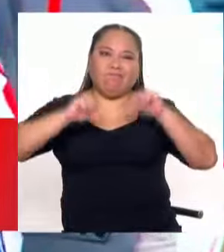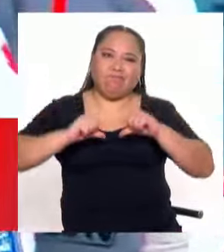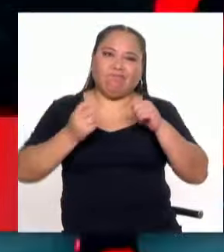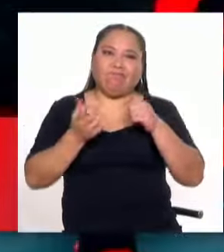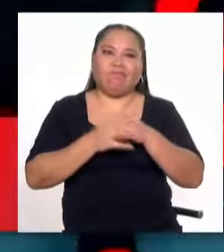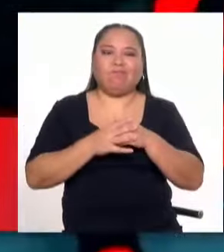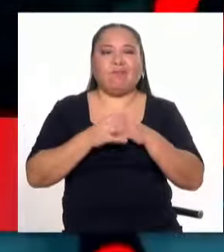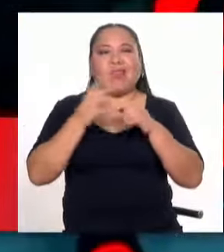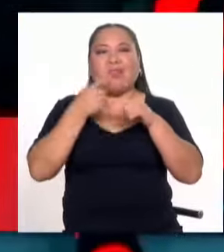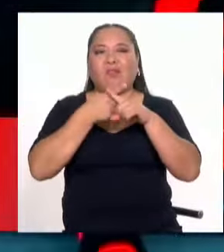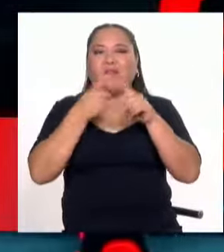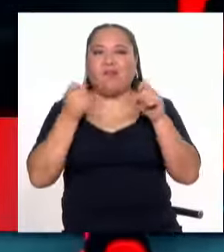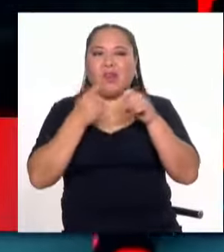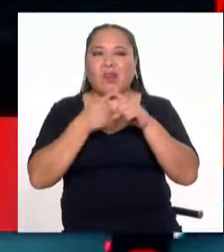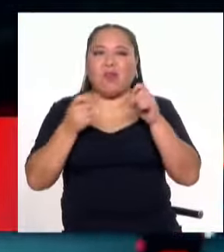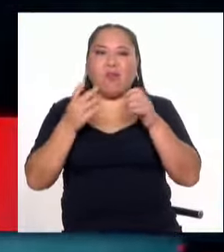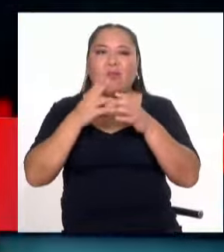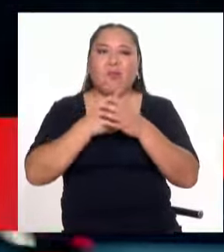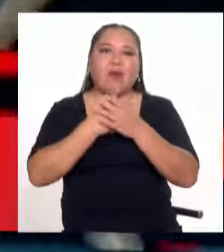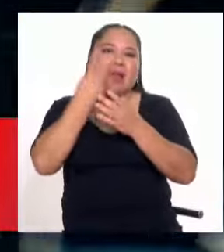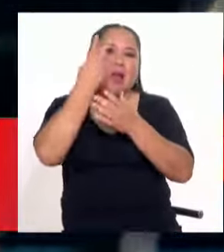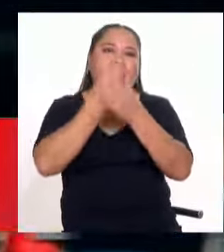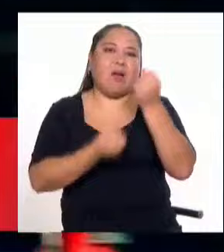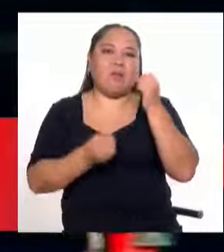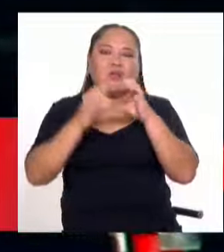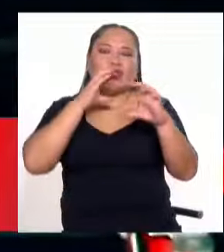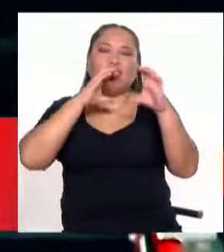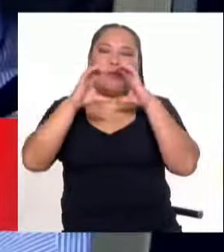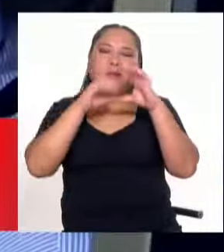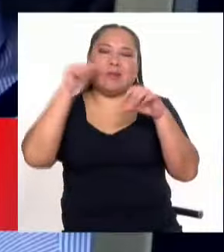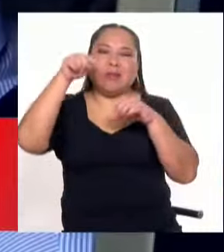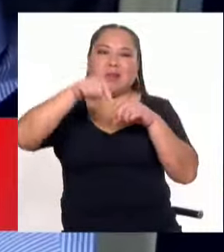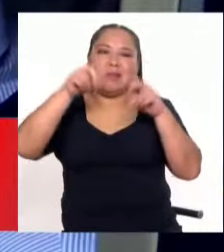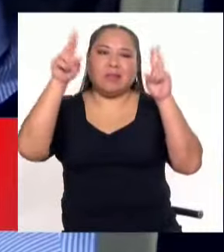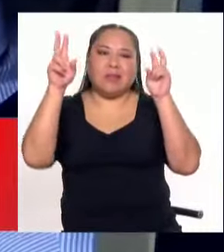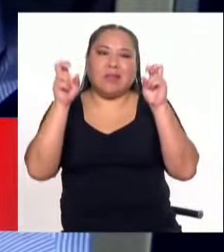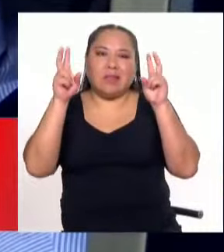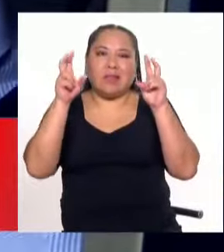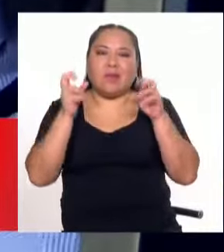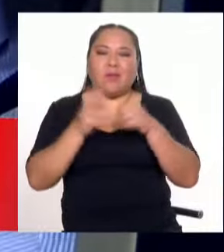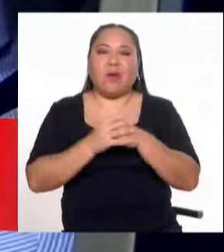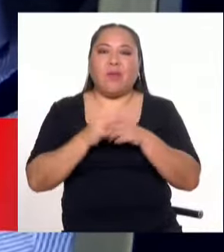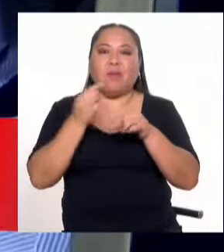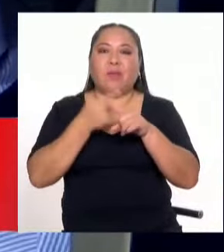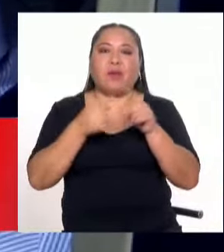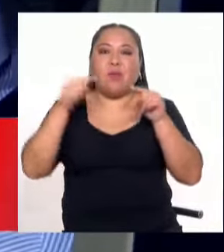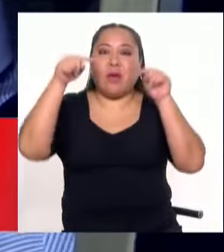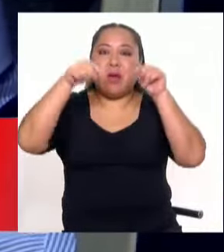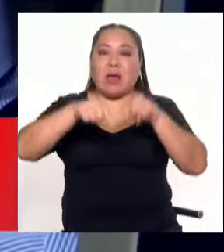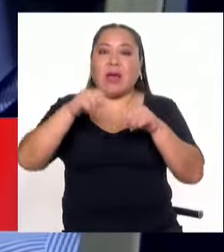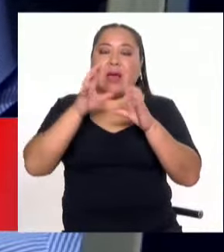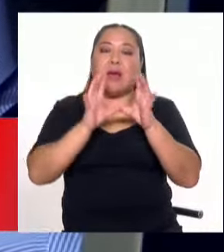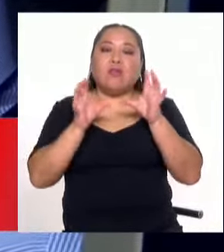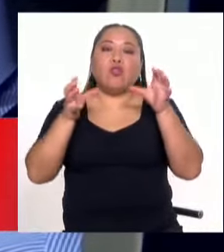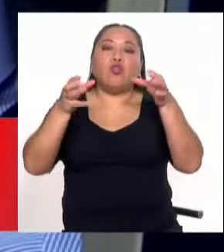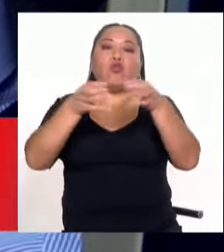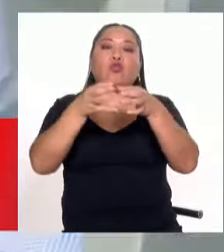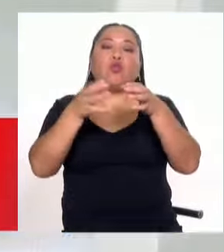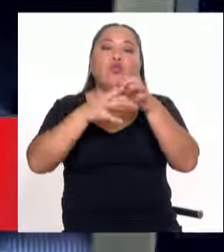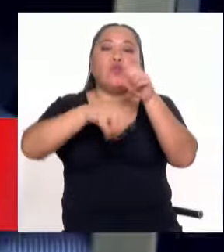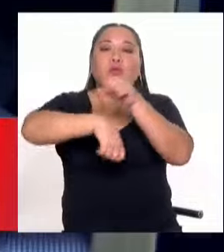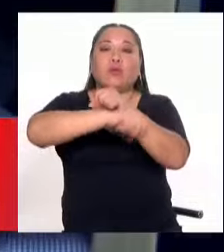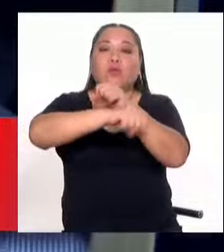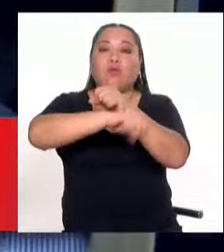y feo Pues para para ambos conversar ese tema pero acá ponemos la selección por encima de todo